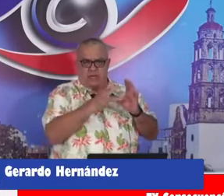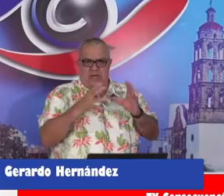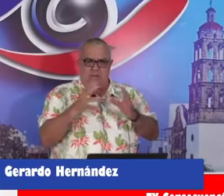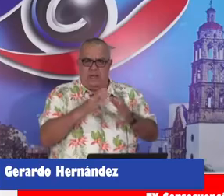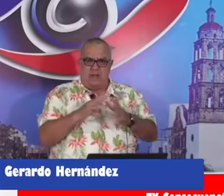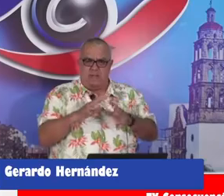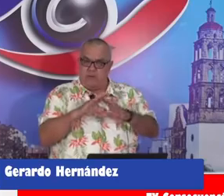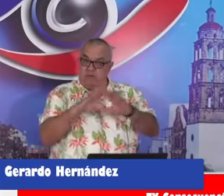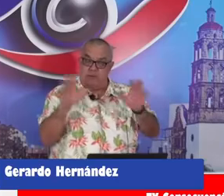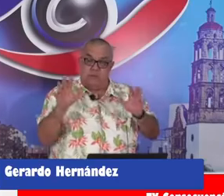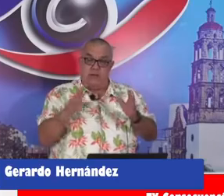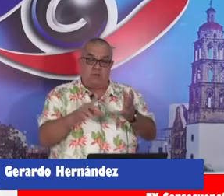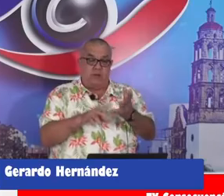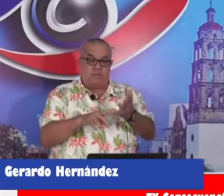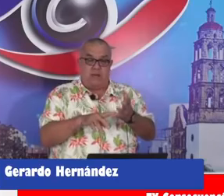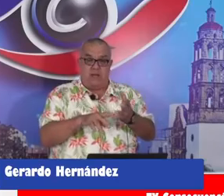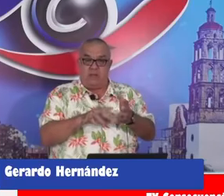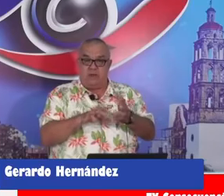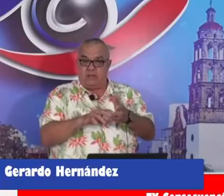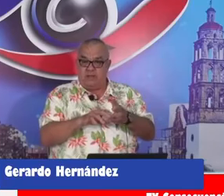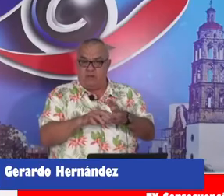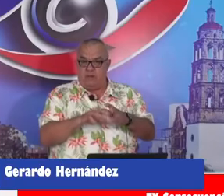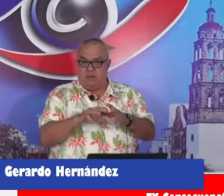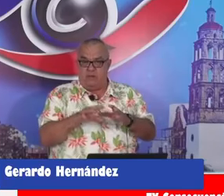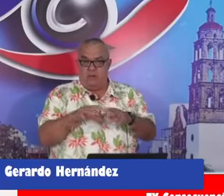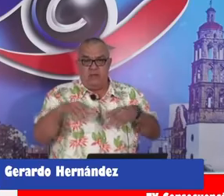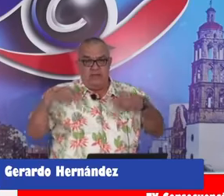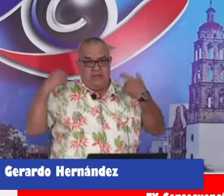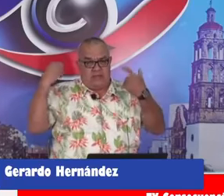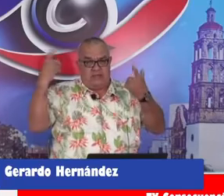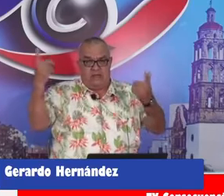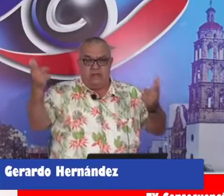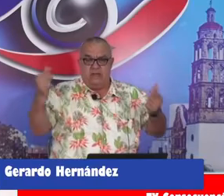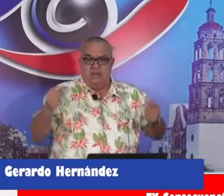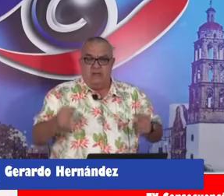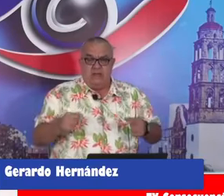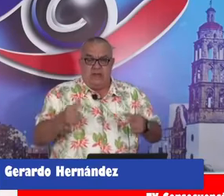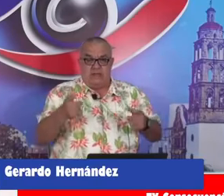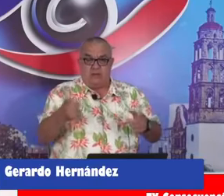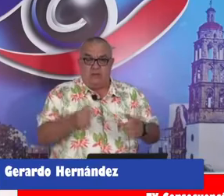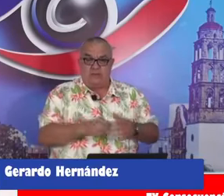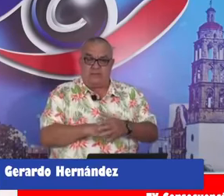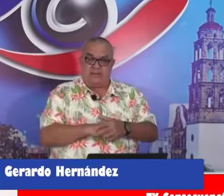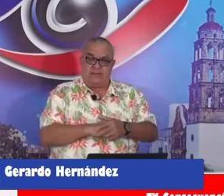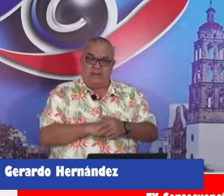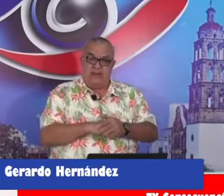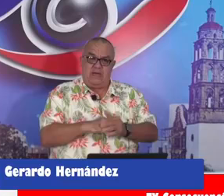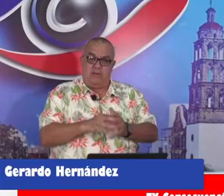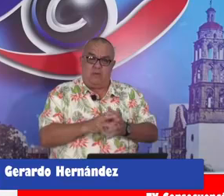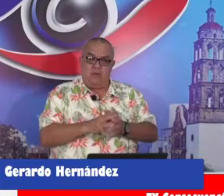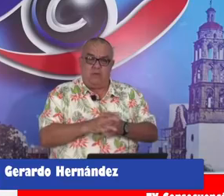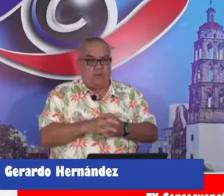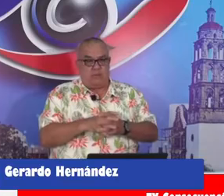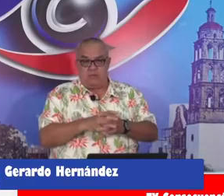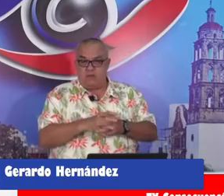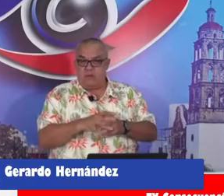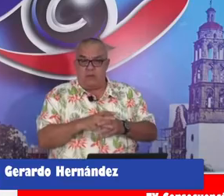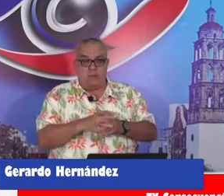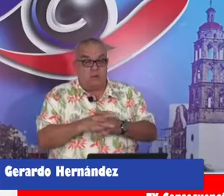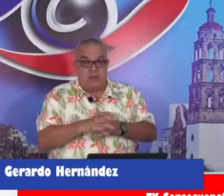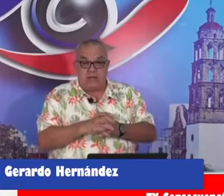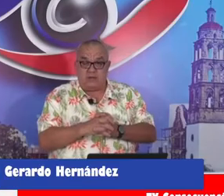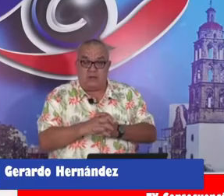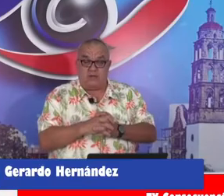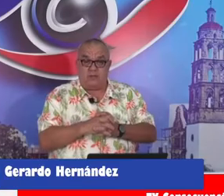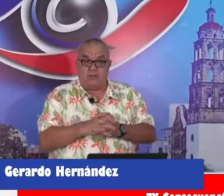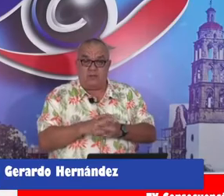suplir lo que es la feria, pero no va a haber feria, no va a haber palenque, no va a haber teatro del pueblo, están las obras ahí en el Inforum, que por cierto van